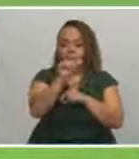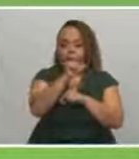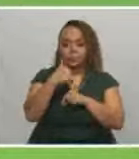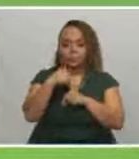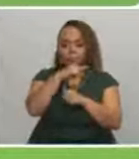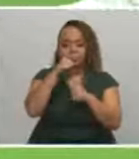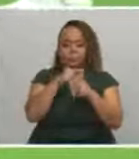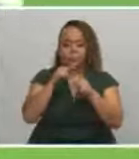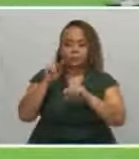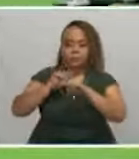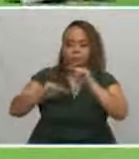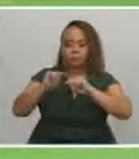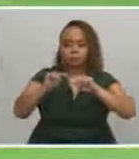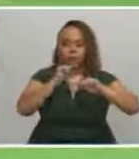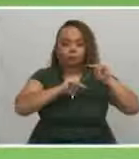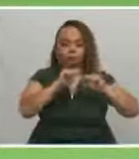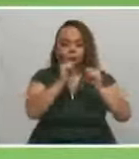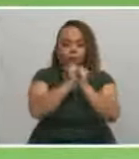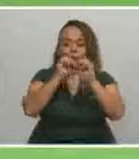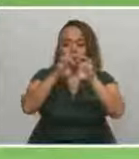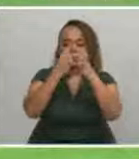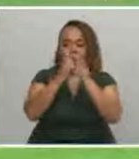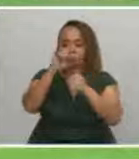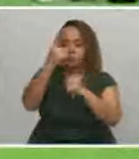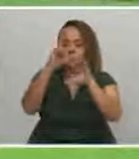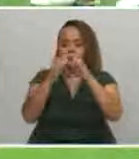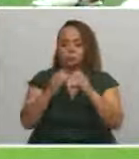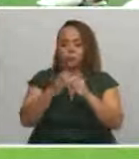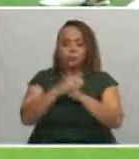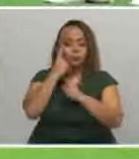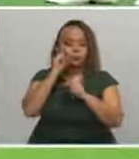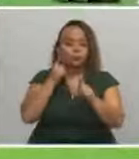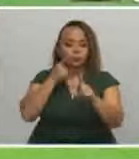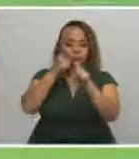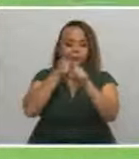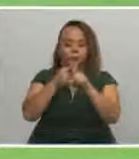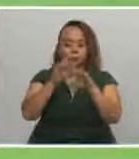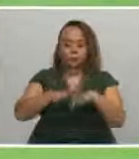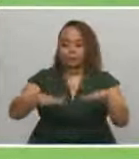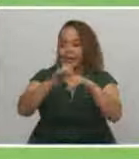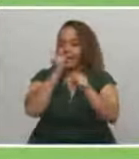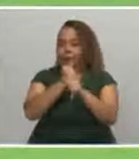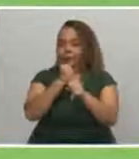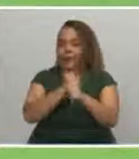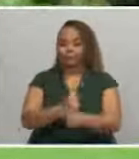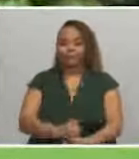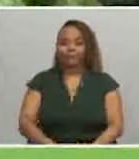primera negociación con los equipos de primera división para buscar espacios de trabajo.